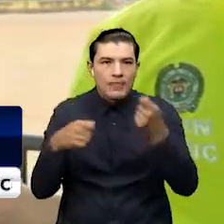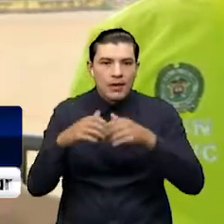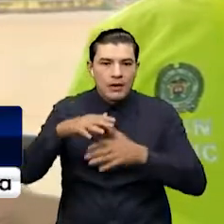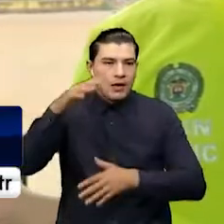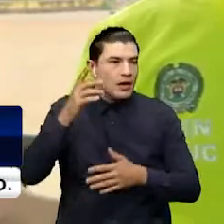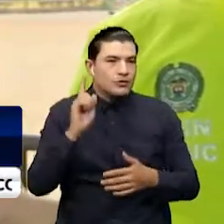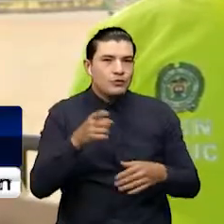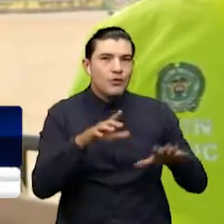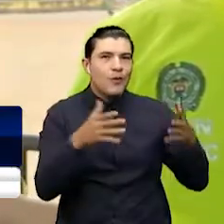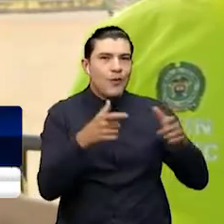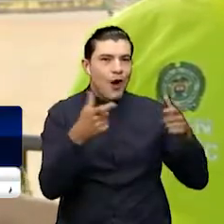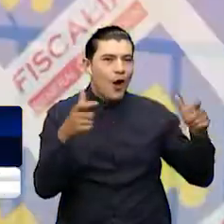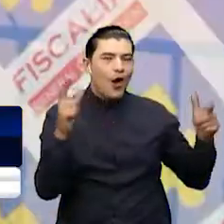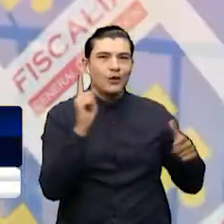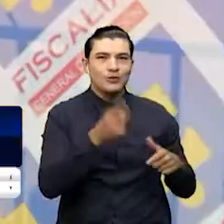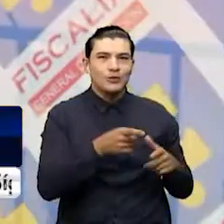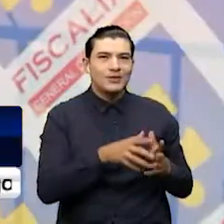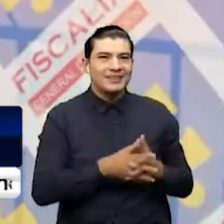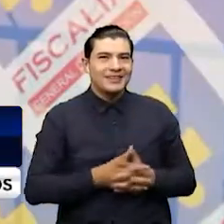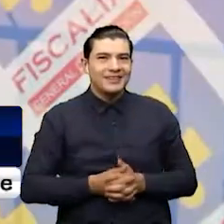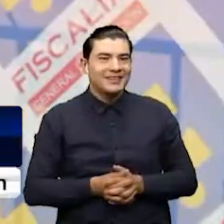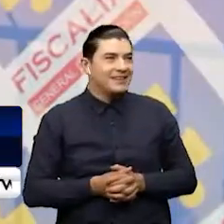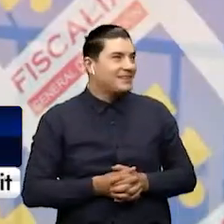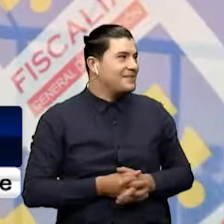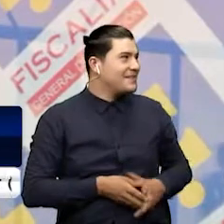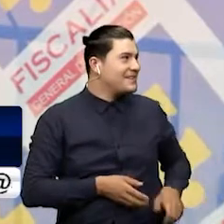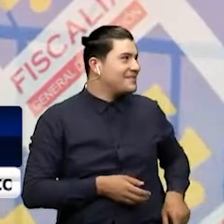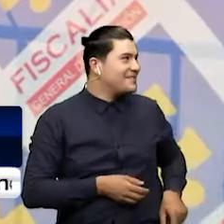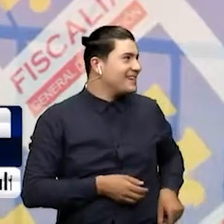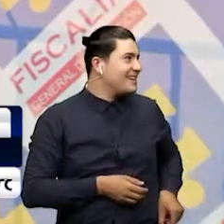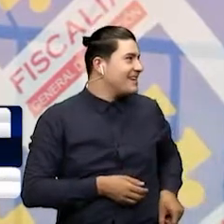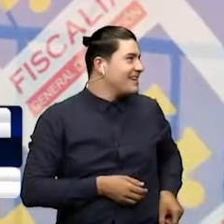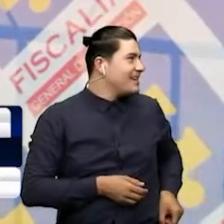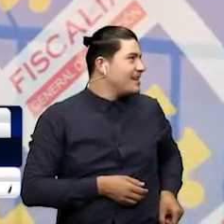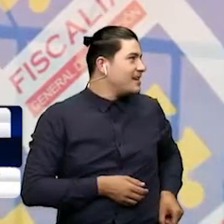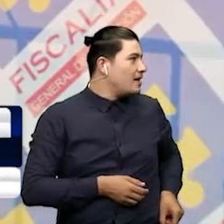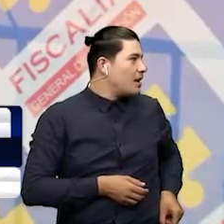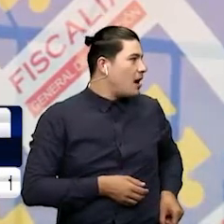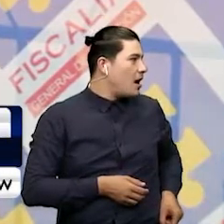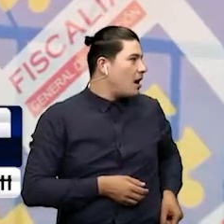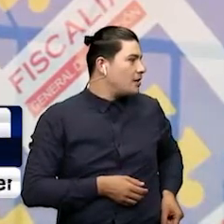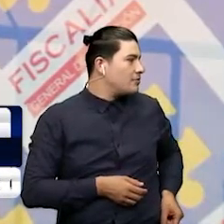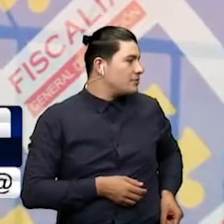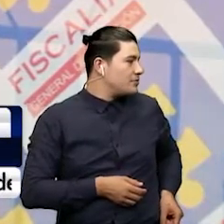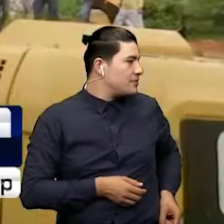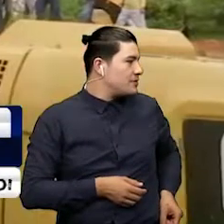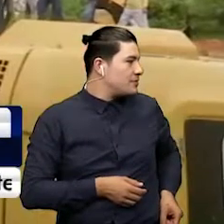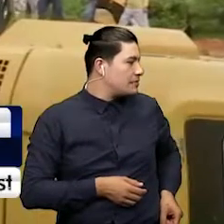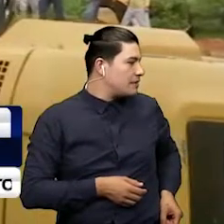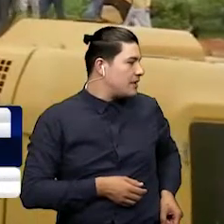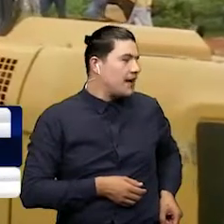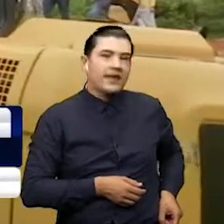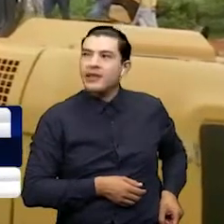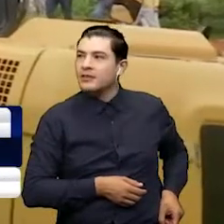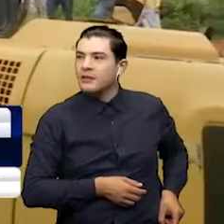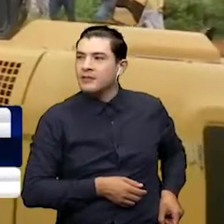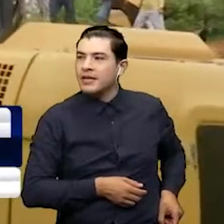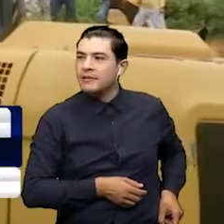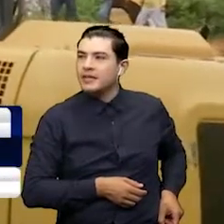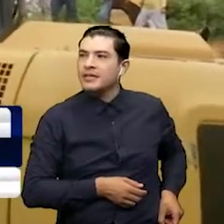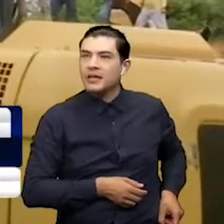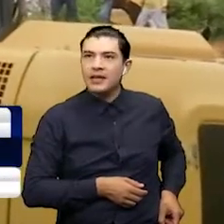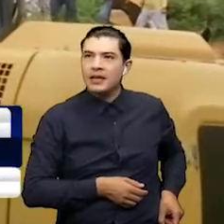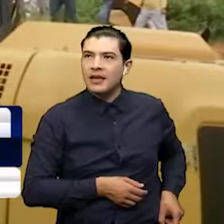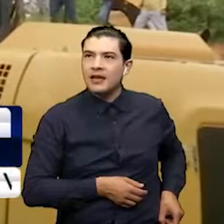esta esta renta criminal en lo que se ha hecho es un trabajo de vida de meses cortos para a poder lograr este resultado